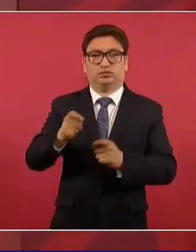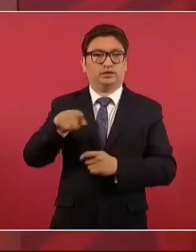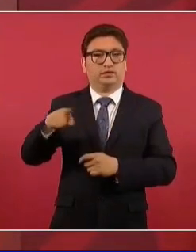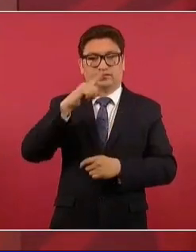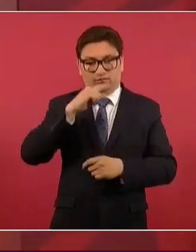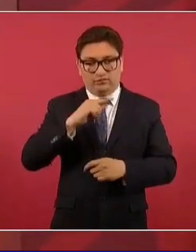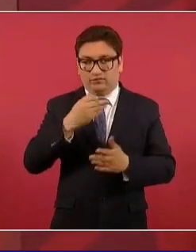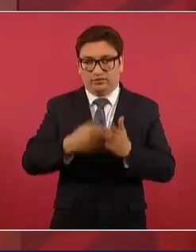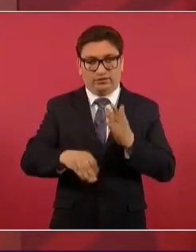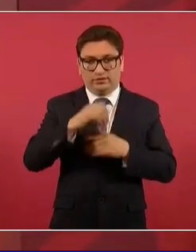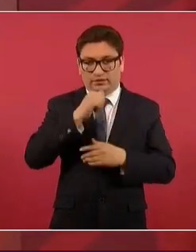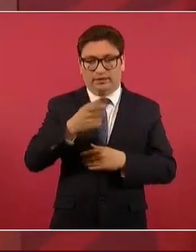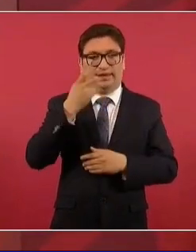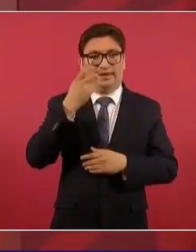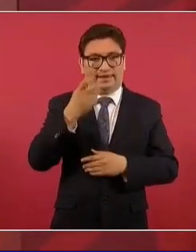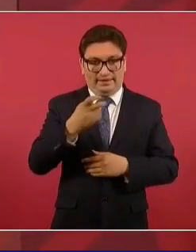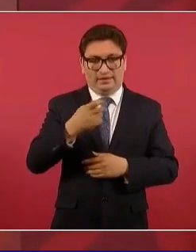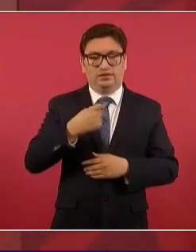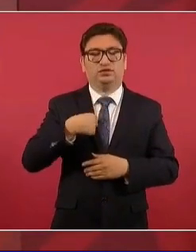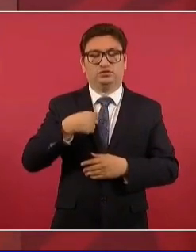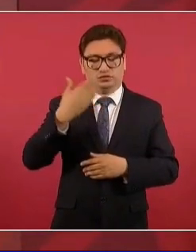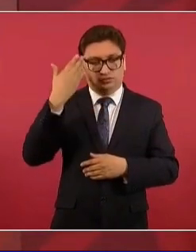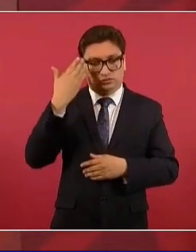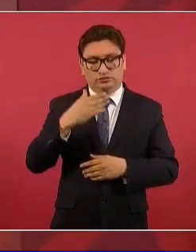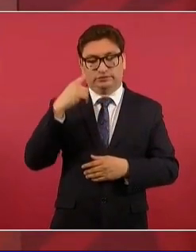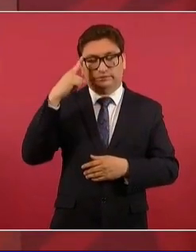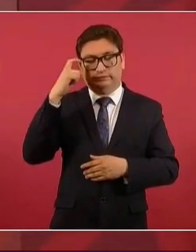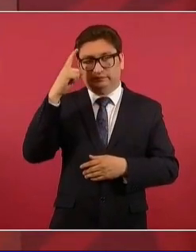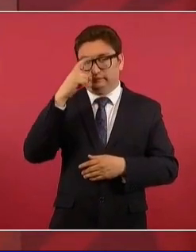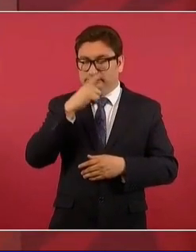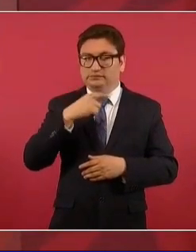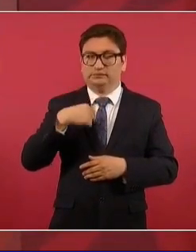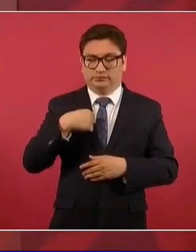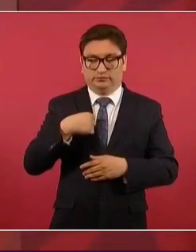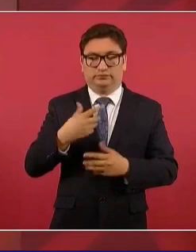Esto me costó mucho al interior,